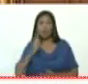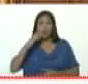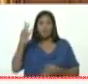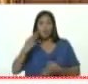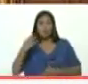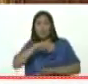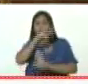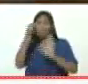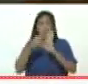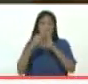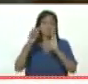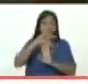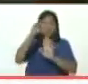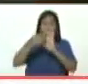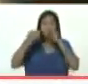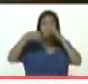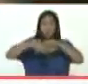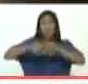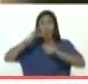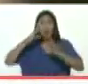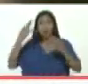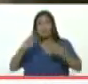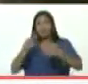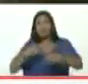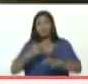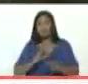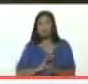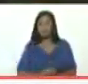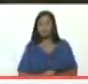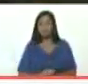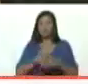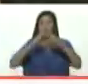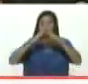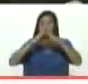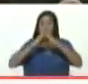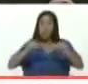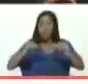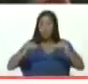en toda su expresión. Todo. Todo.